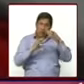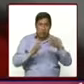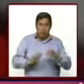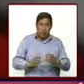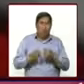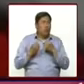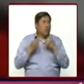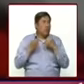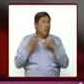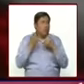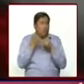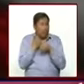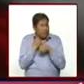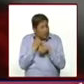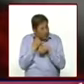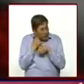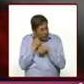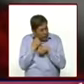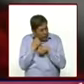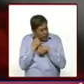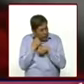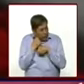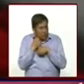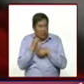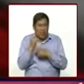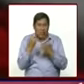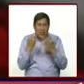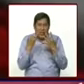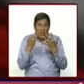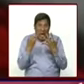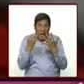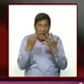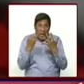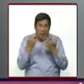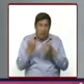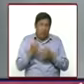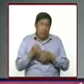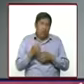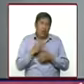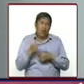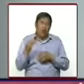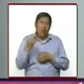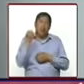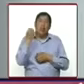ocasionará muy bajas temperaturas entre 6 grados centígrados y